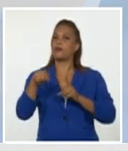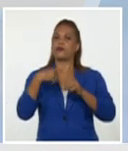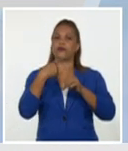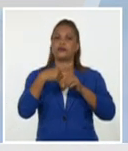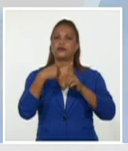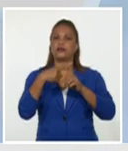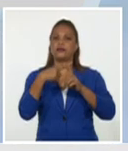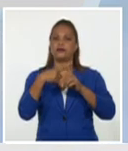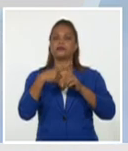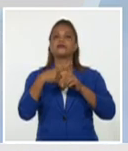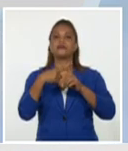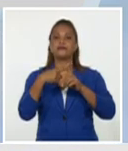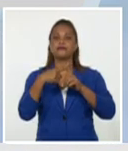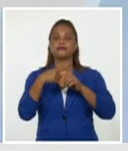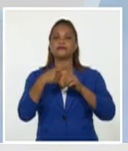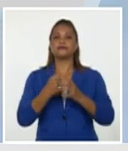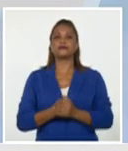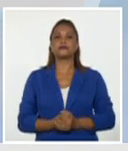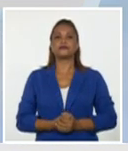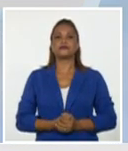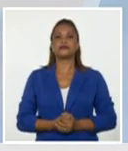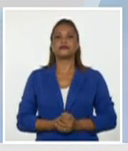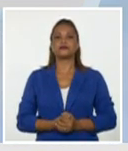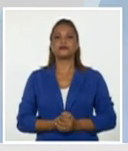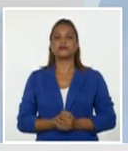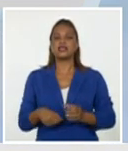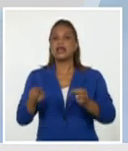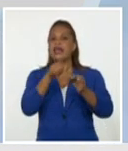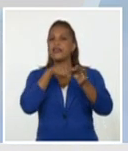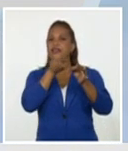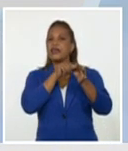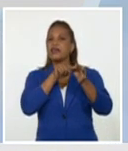diagnosticado. De esos